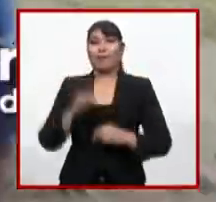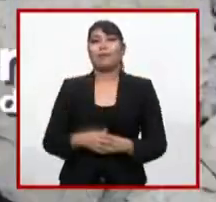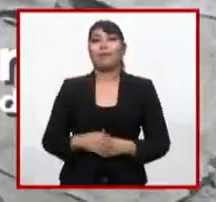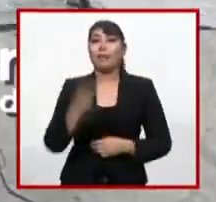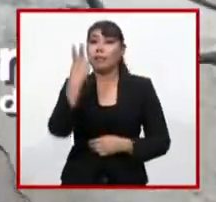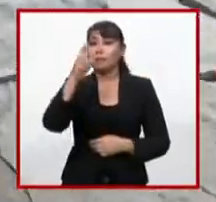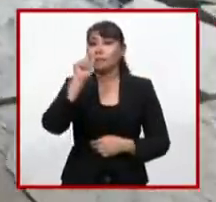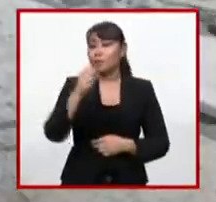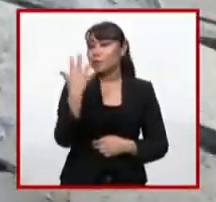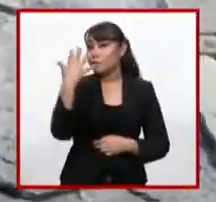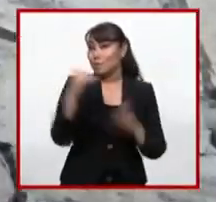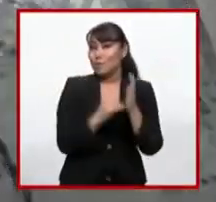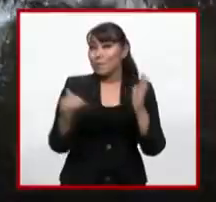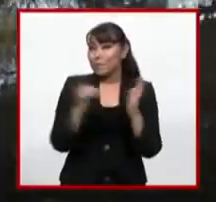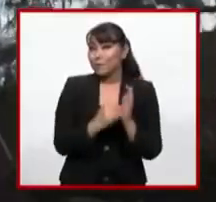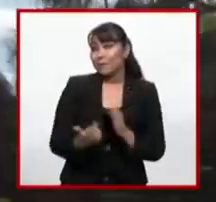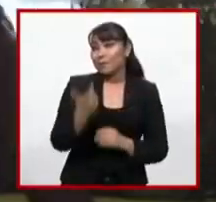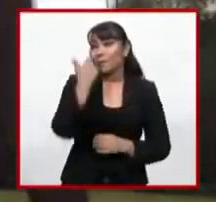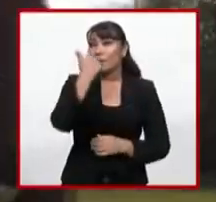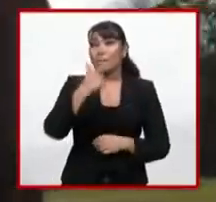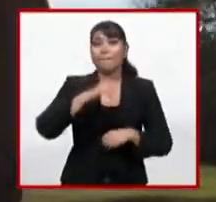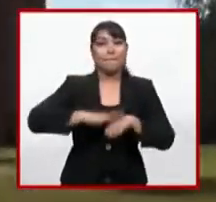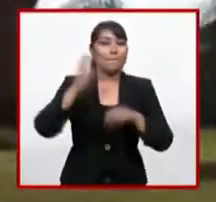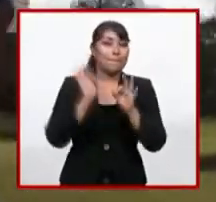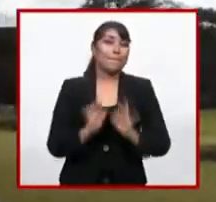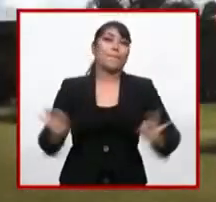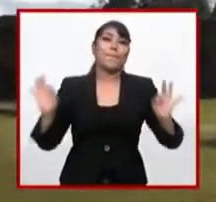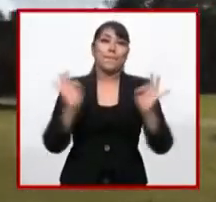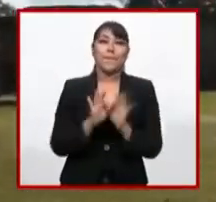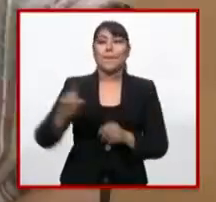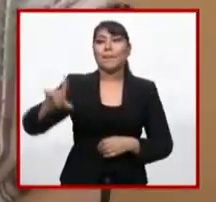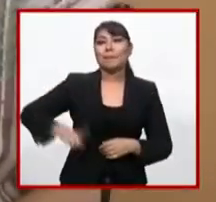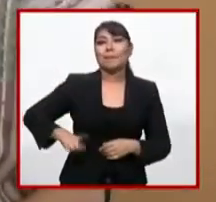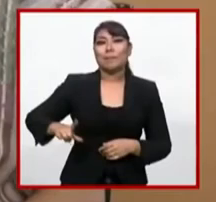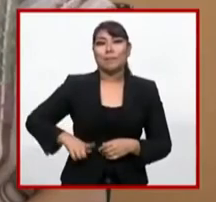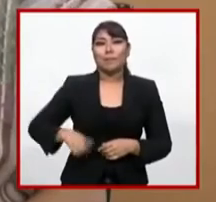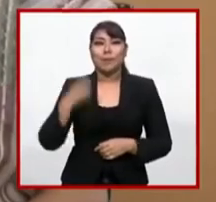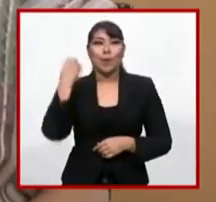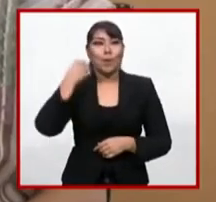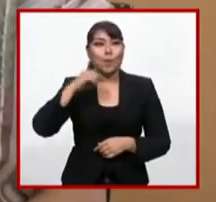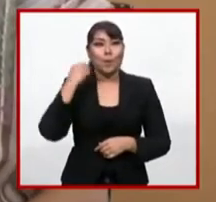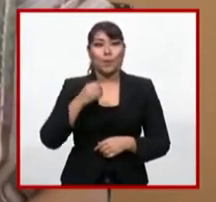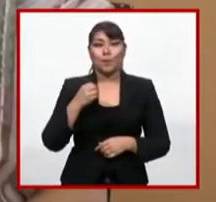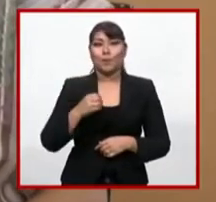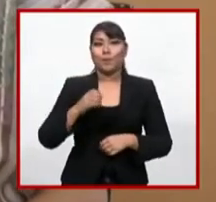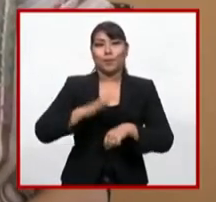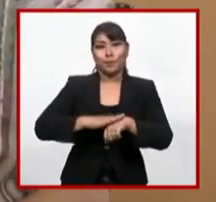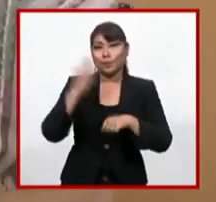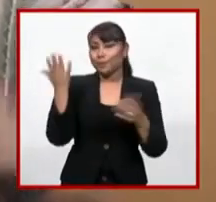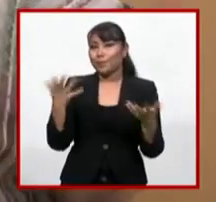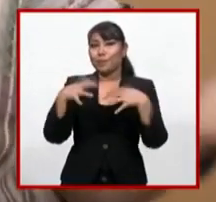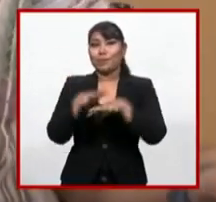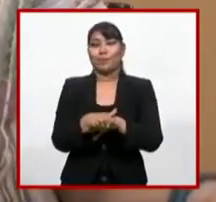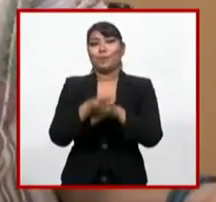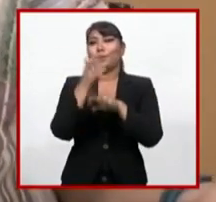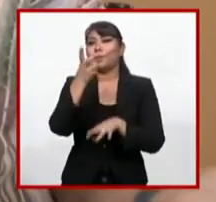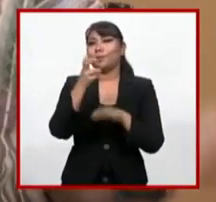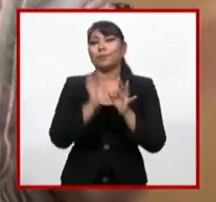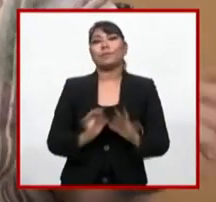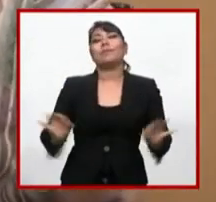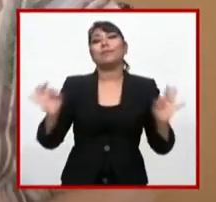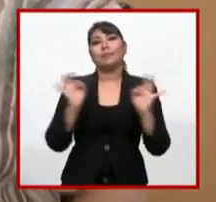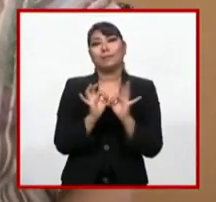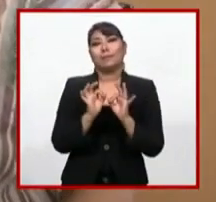millones de pesos. Porque lo más importante en este gobierno es tener un Oaxaca más incluyente. Sin